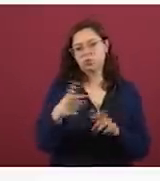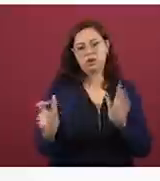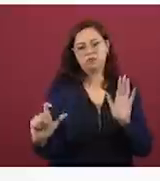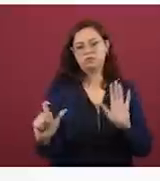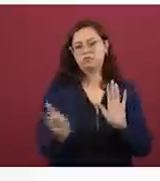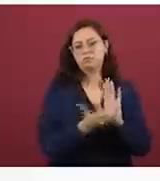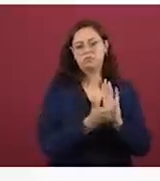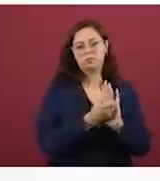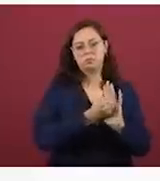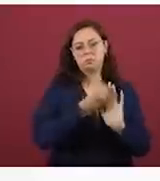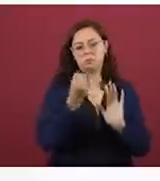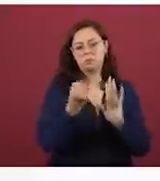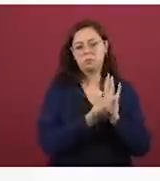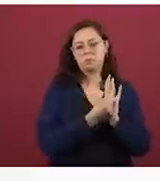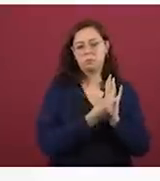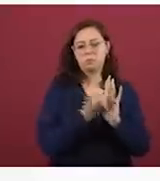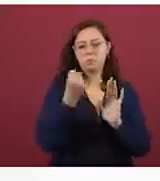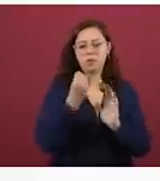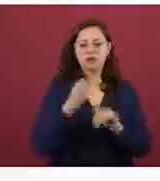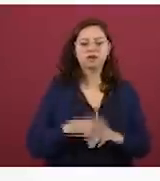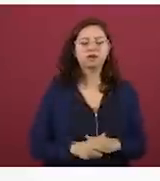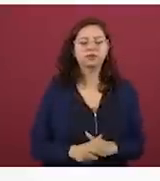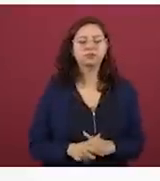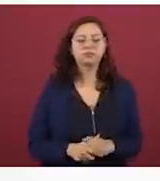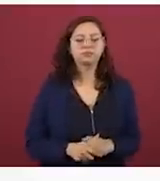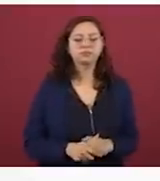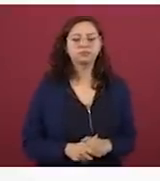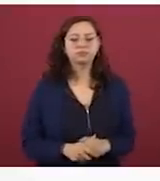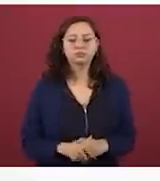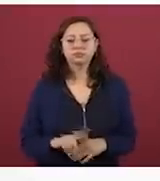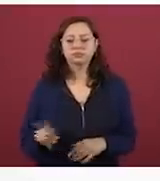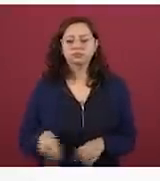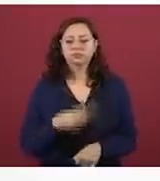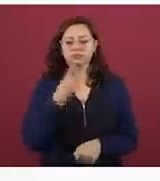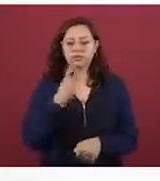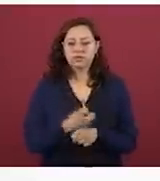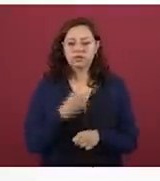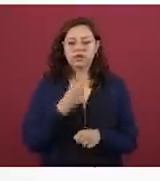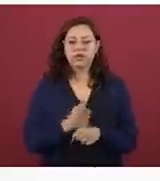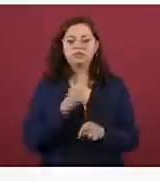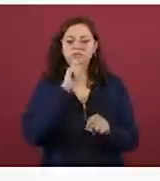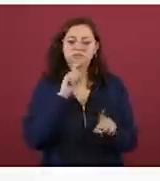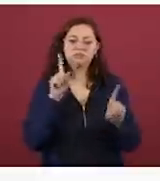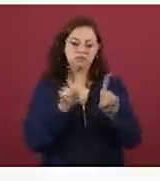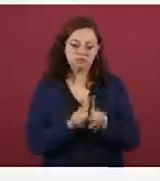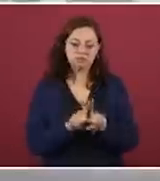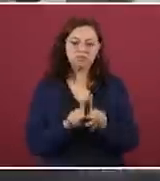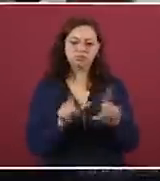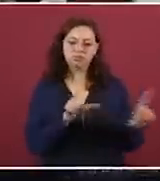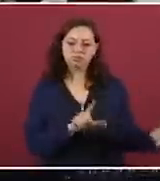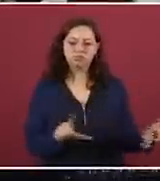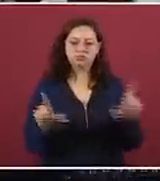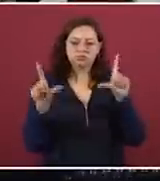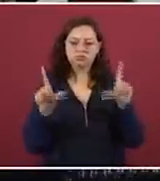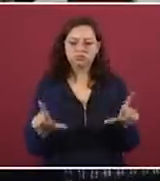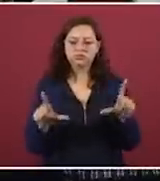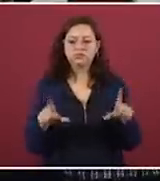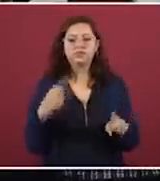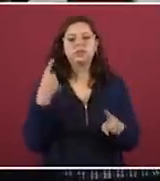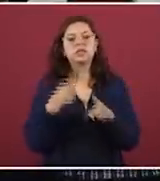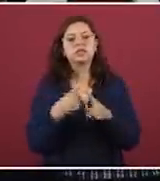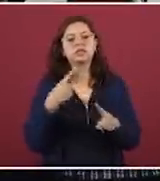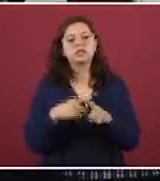comercial Oxogas, ahí no hay una variación. La siguiente, que también es una gráfica novedosa, es quién tiene